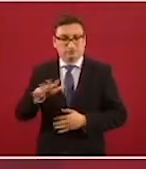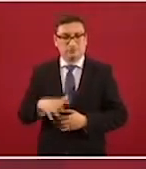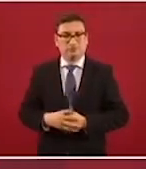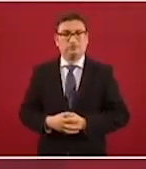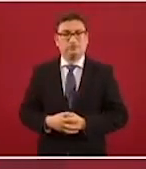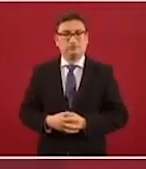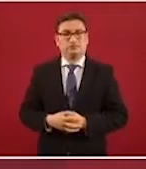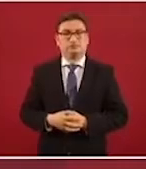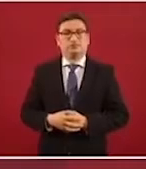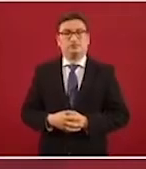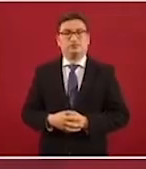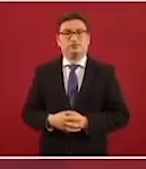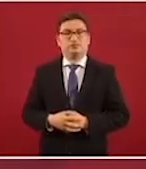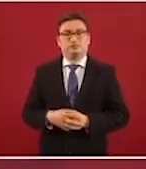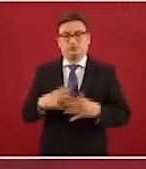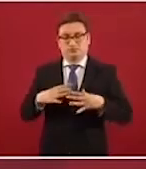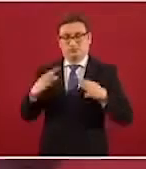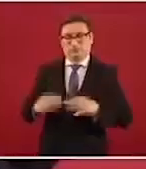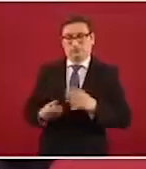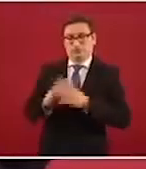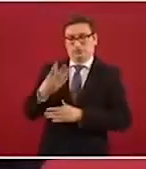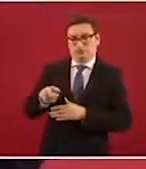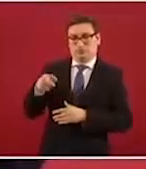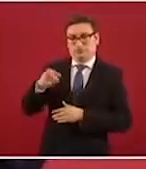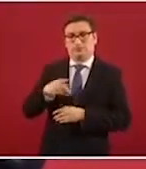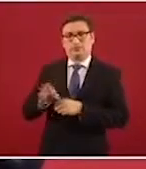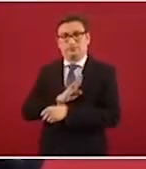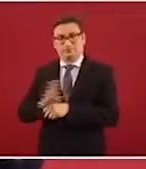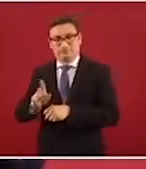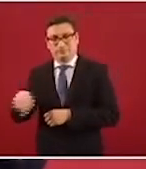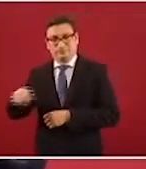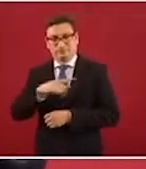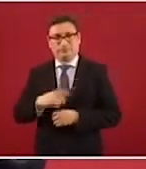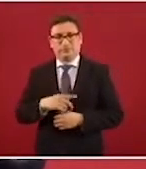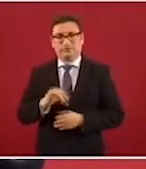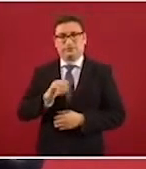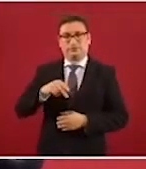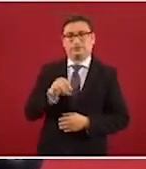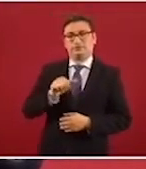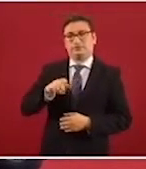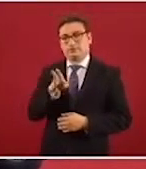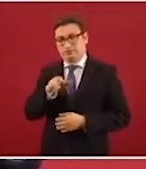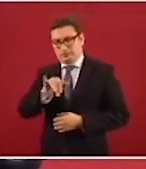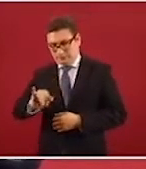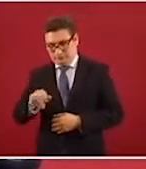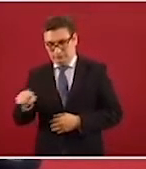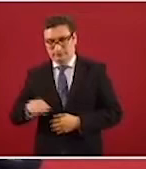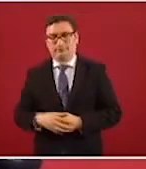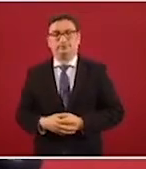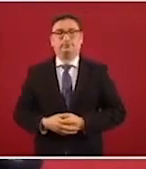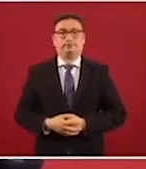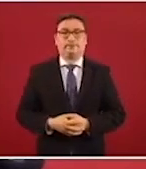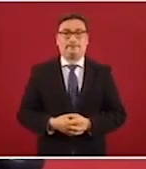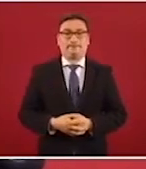de Salud para el Bienestar, el INSABI.